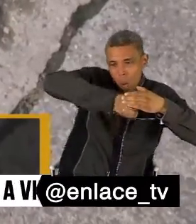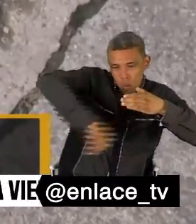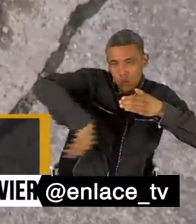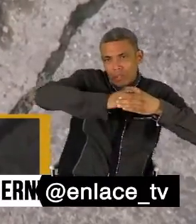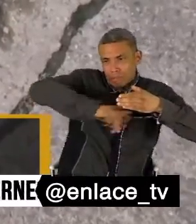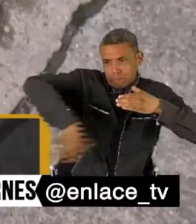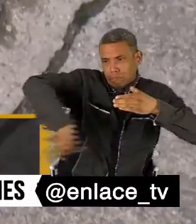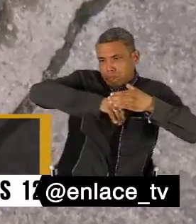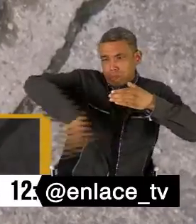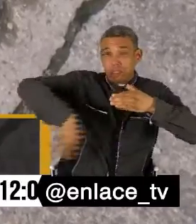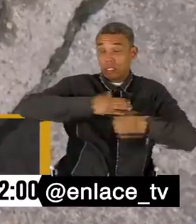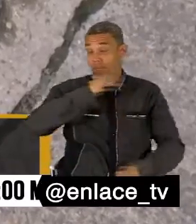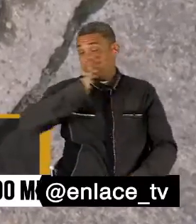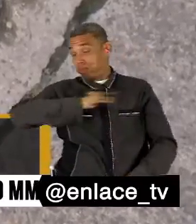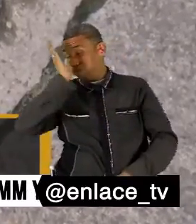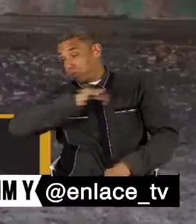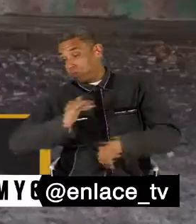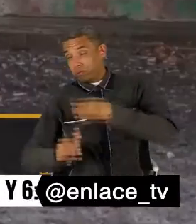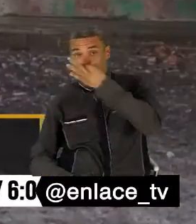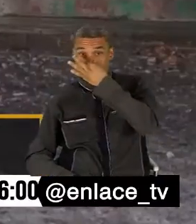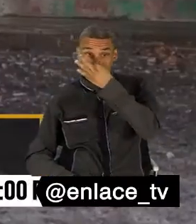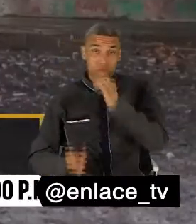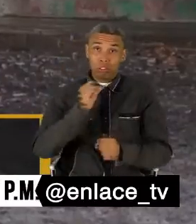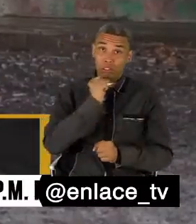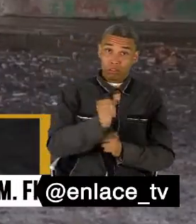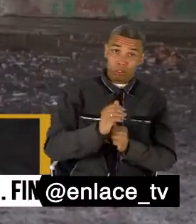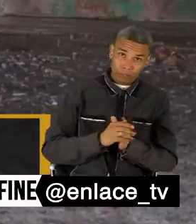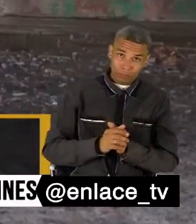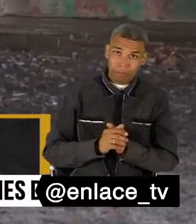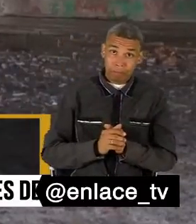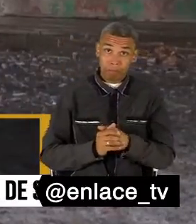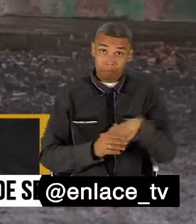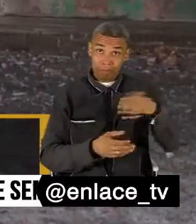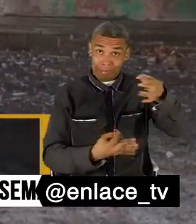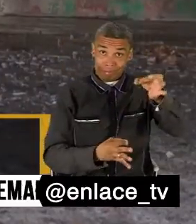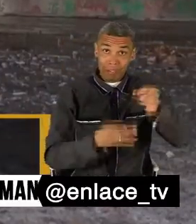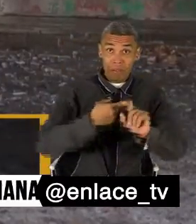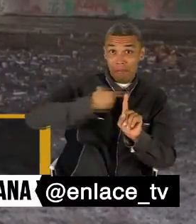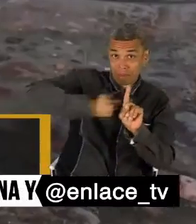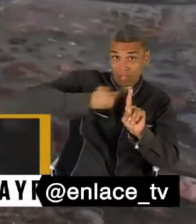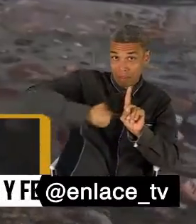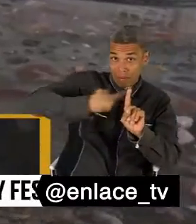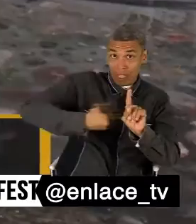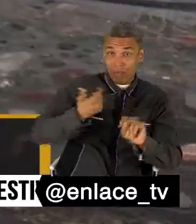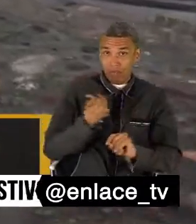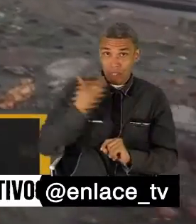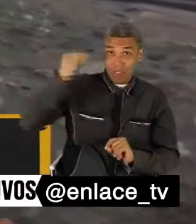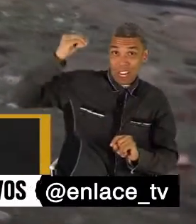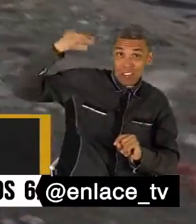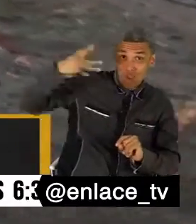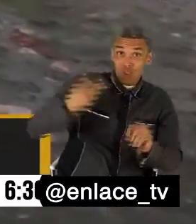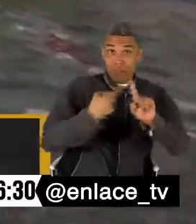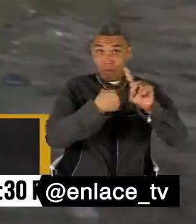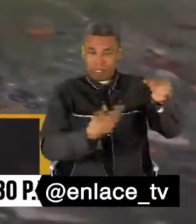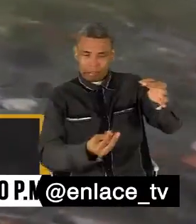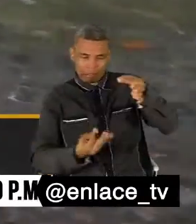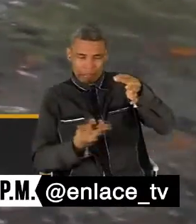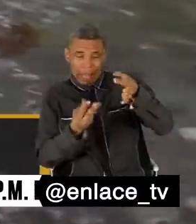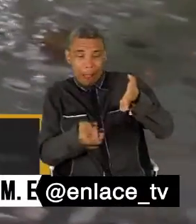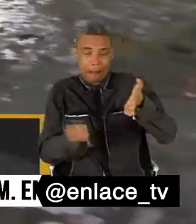agua putrefacta. Ellos cobran en el recibo, nos cobran los servicios. Entonces igual, si